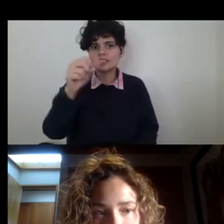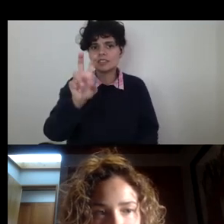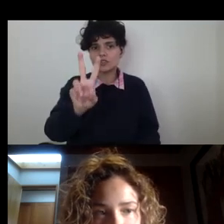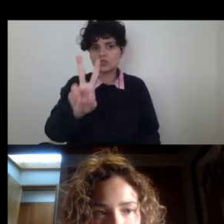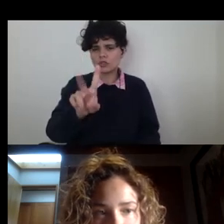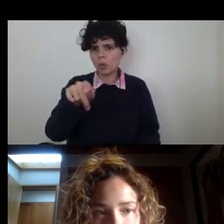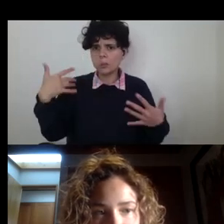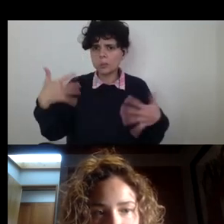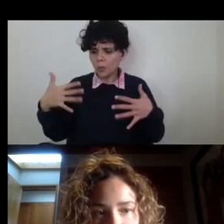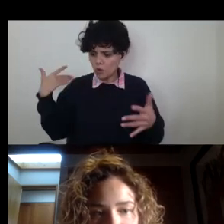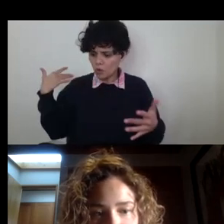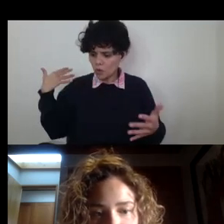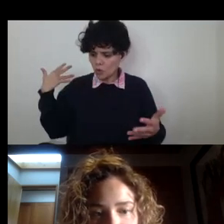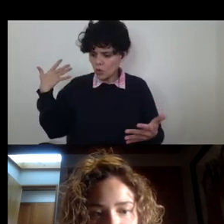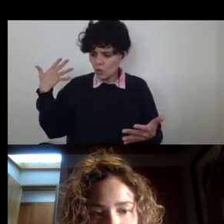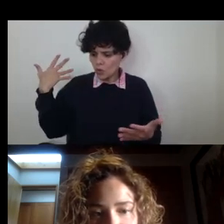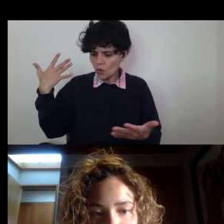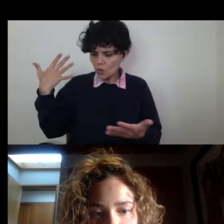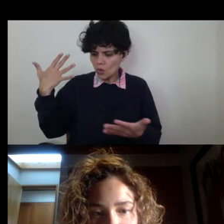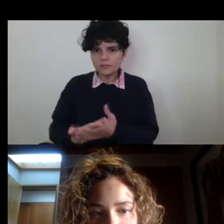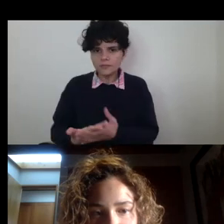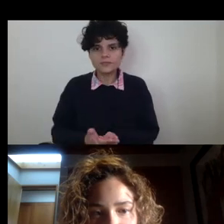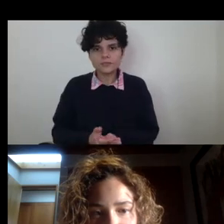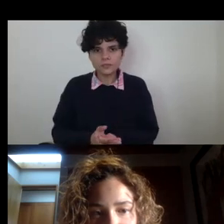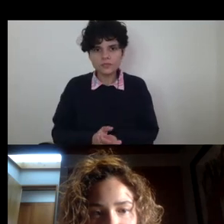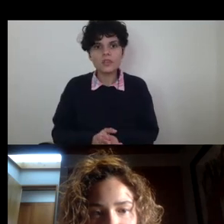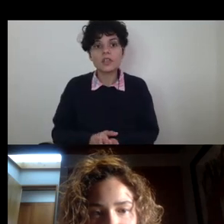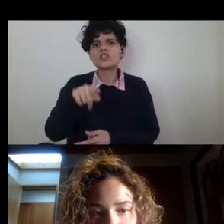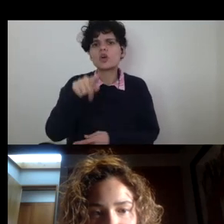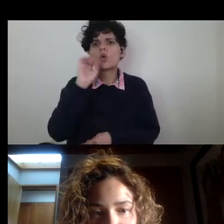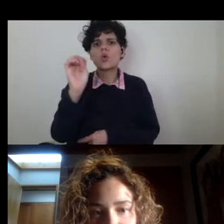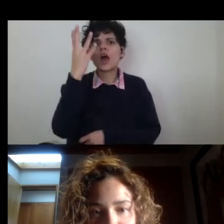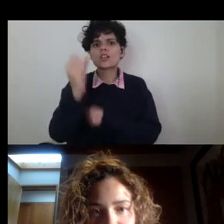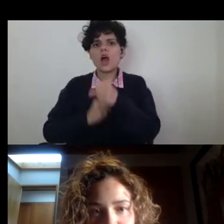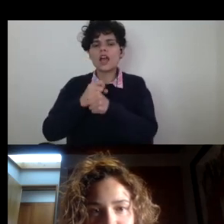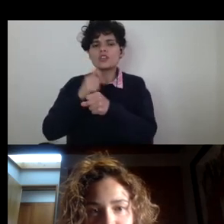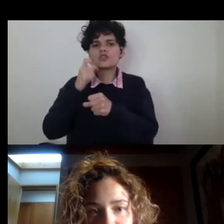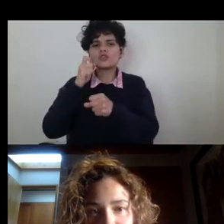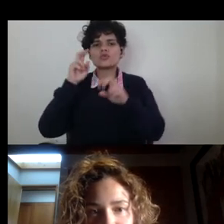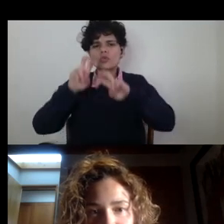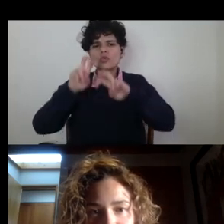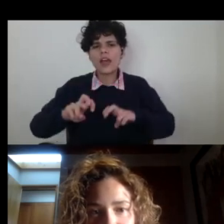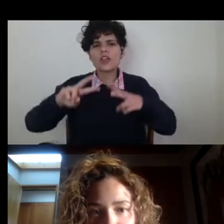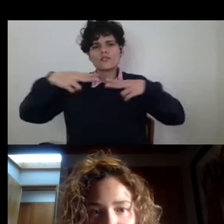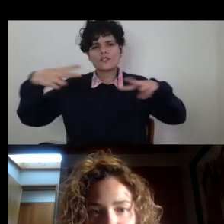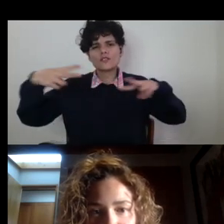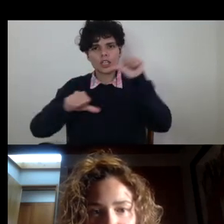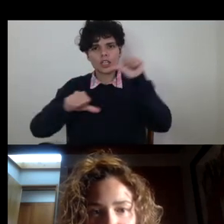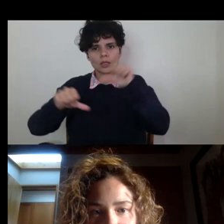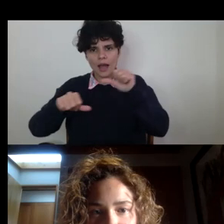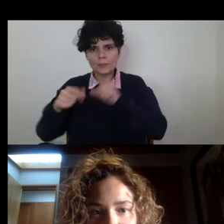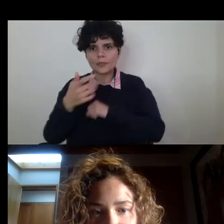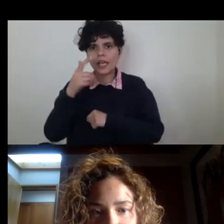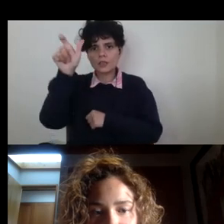En que yo estaba cursando el cuarto año de bioquímica, en que aparece el profesor Mario Luxoro, quien